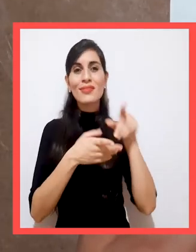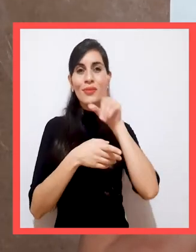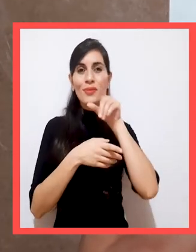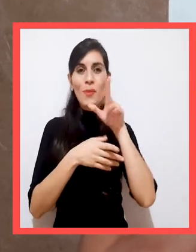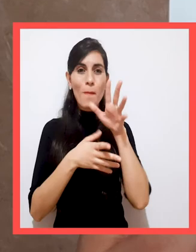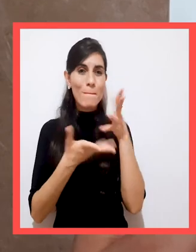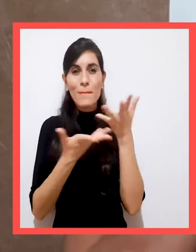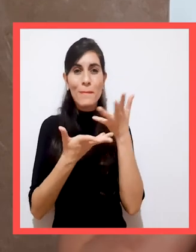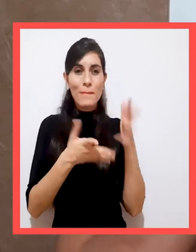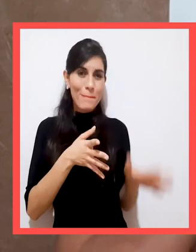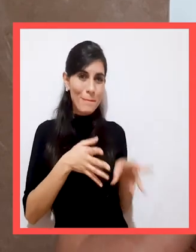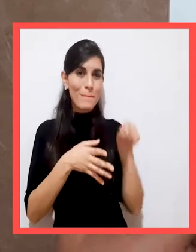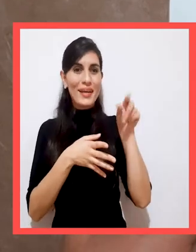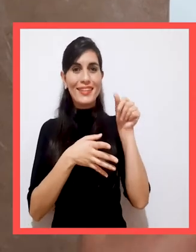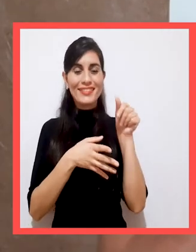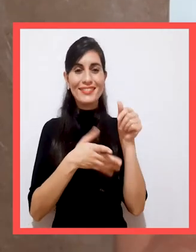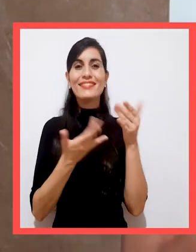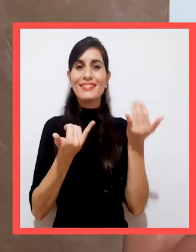salchicha.